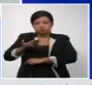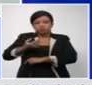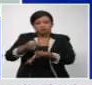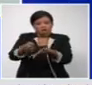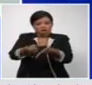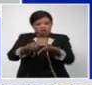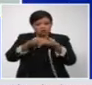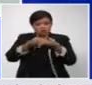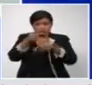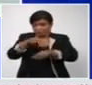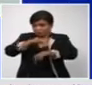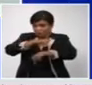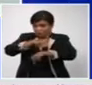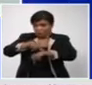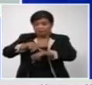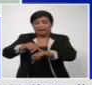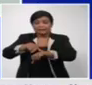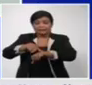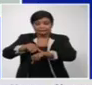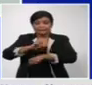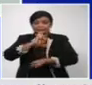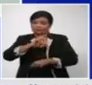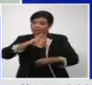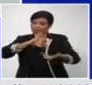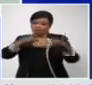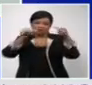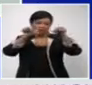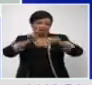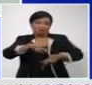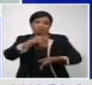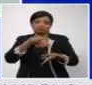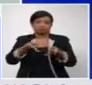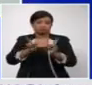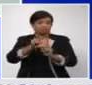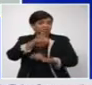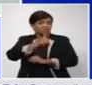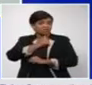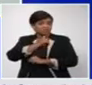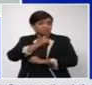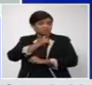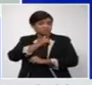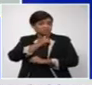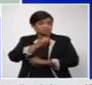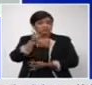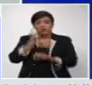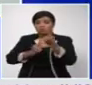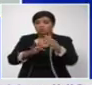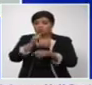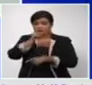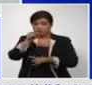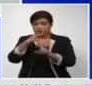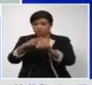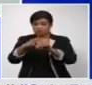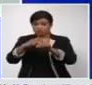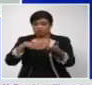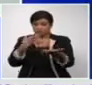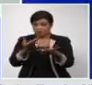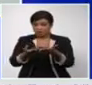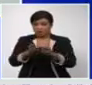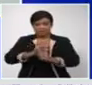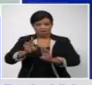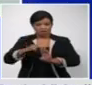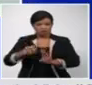sospechosos, que muchos ya da positivo el test de antígeno, pues ya se pone el tratamiento